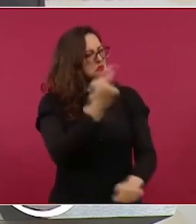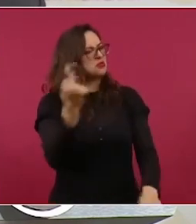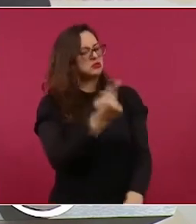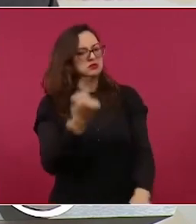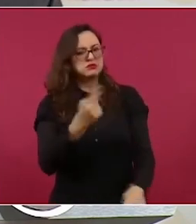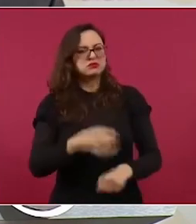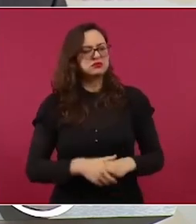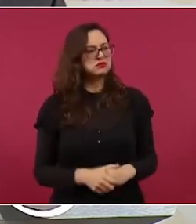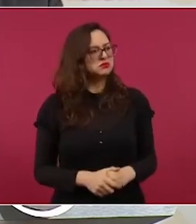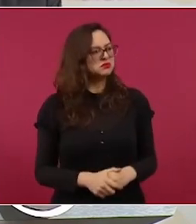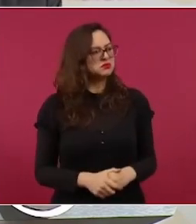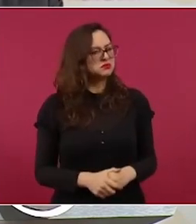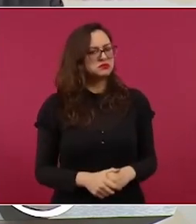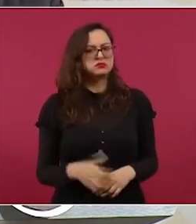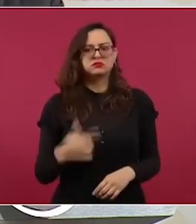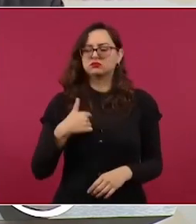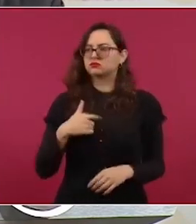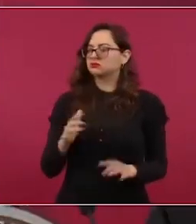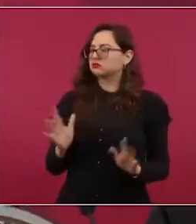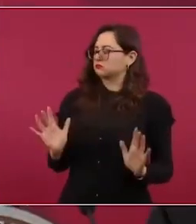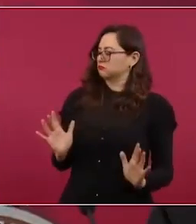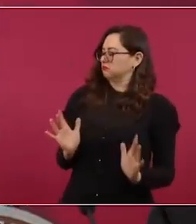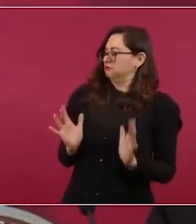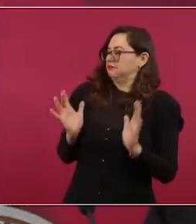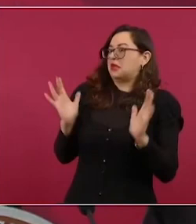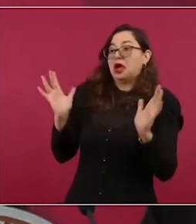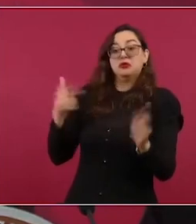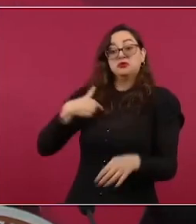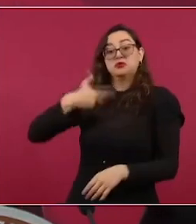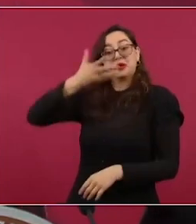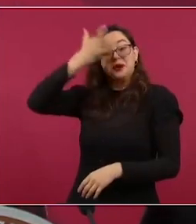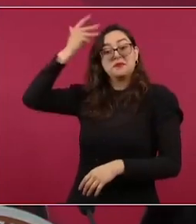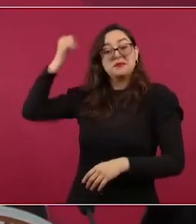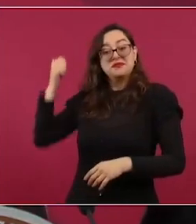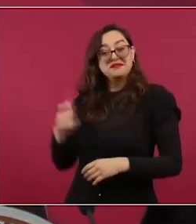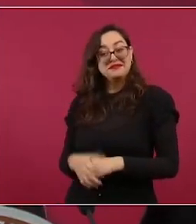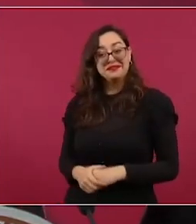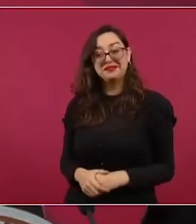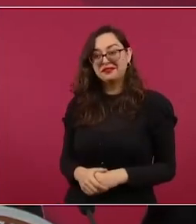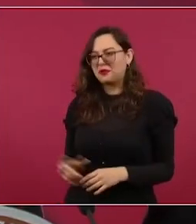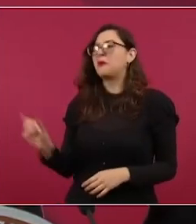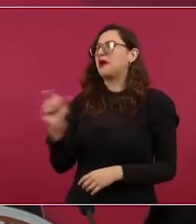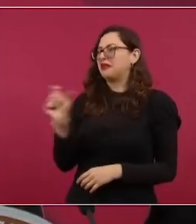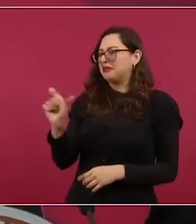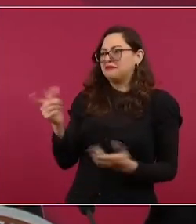laguna? Yo, pues es la primera vez que lo estoy escuchando.